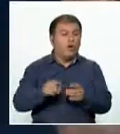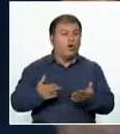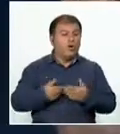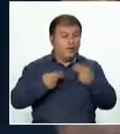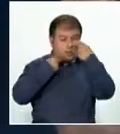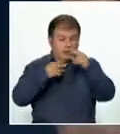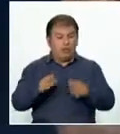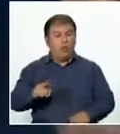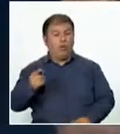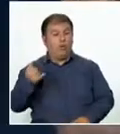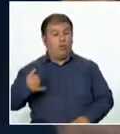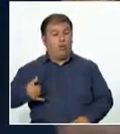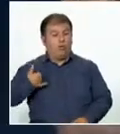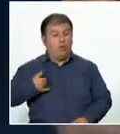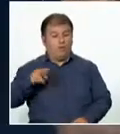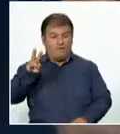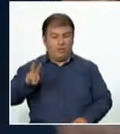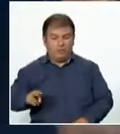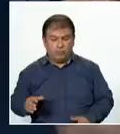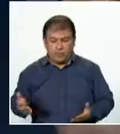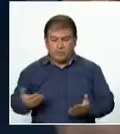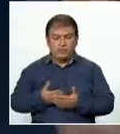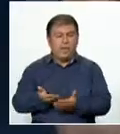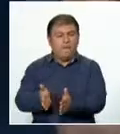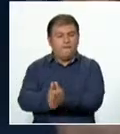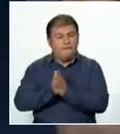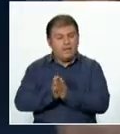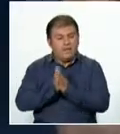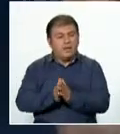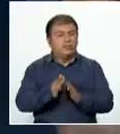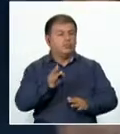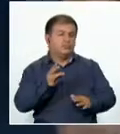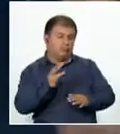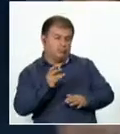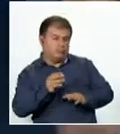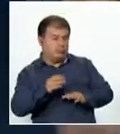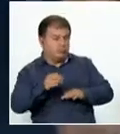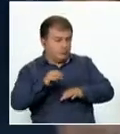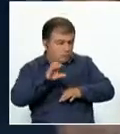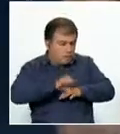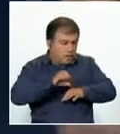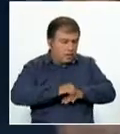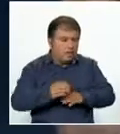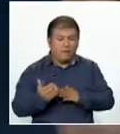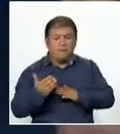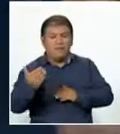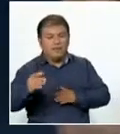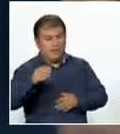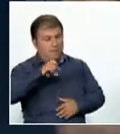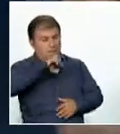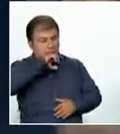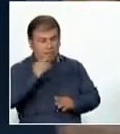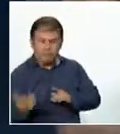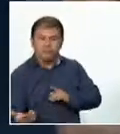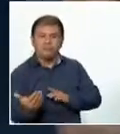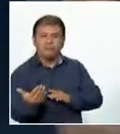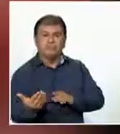un joven venezolano fue protagonista de una romántica pedida de mano, nada menos que frente al Papa Francisco. Ya, bendecida esa unión tiene que